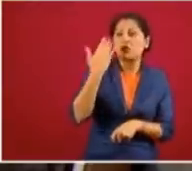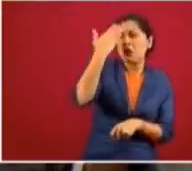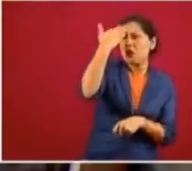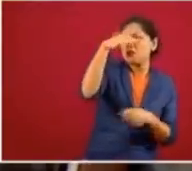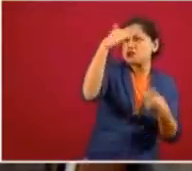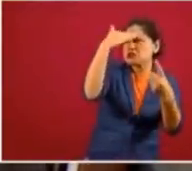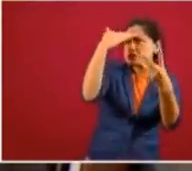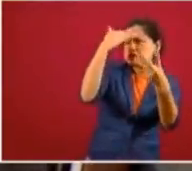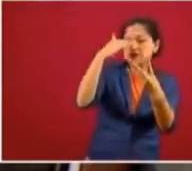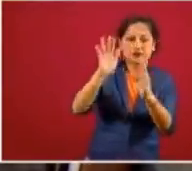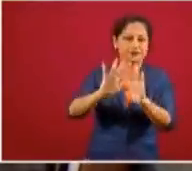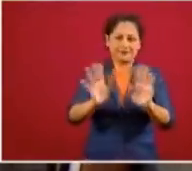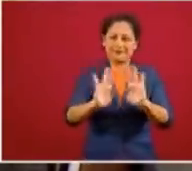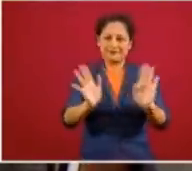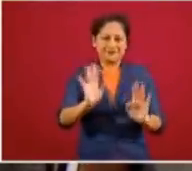y no queremos